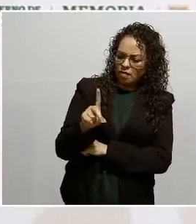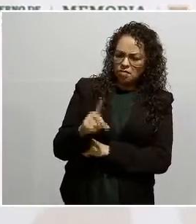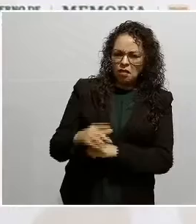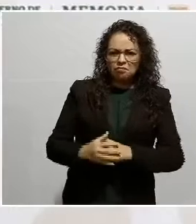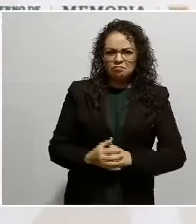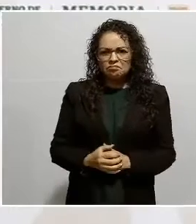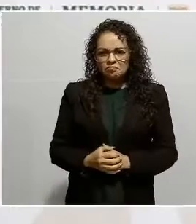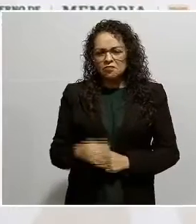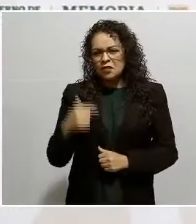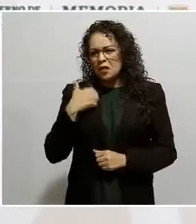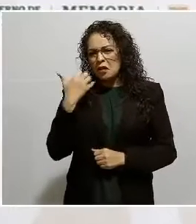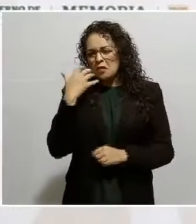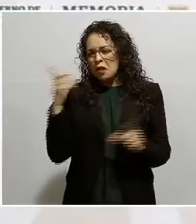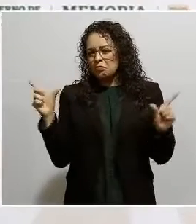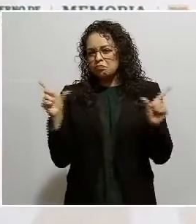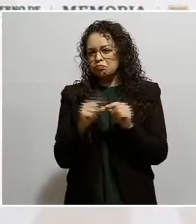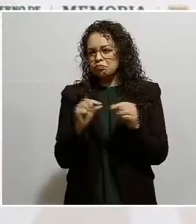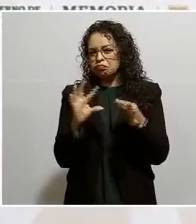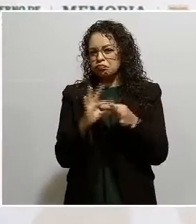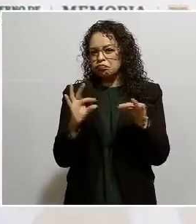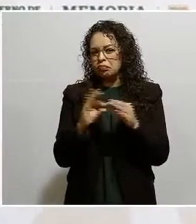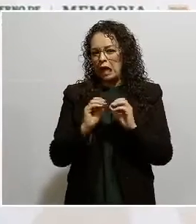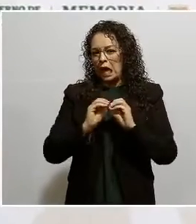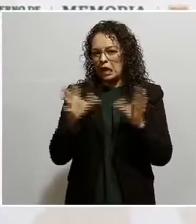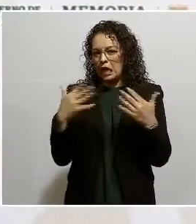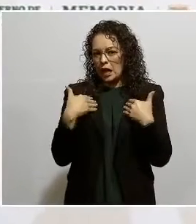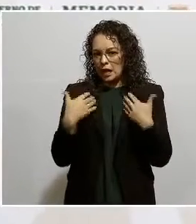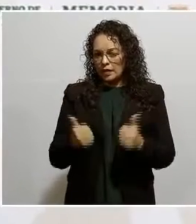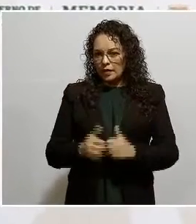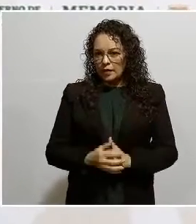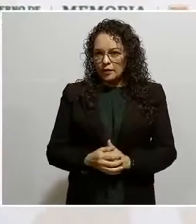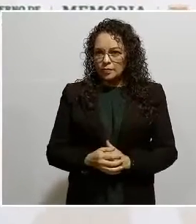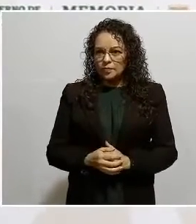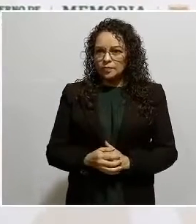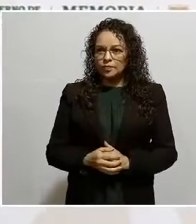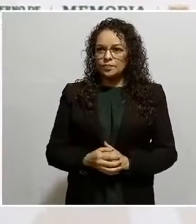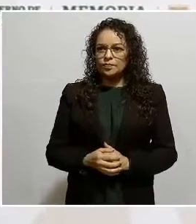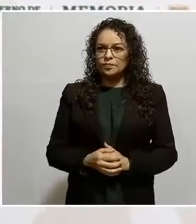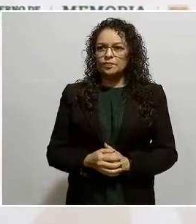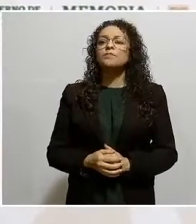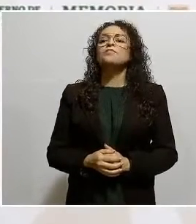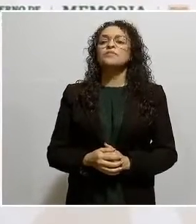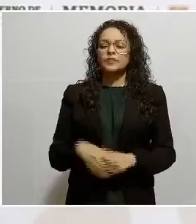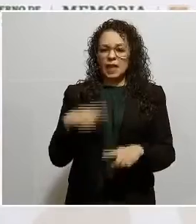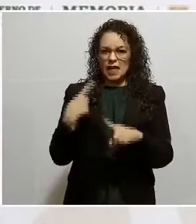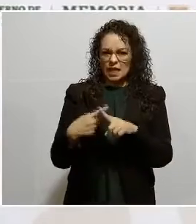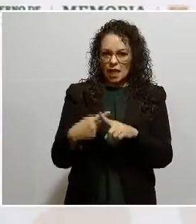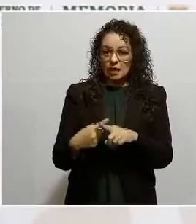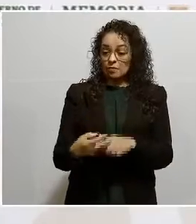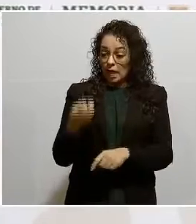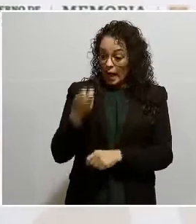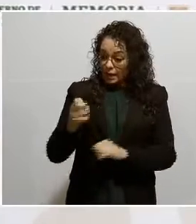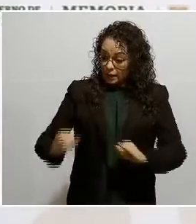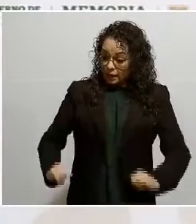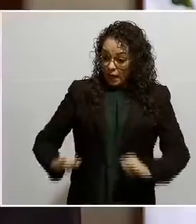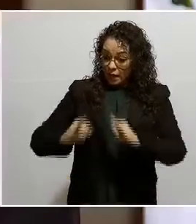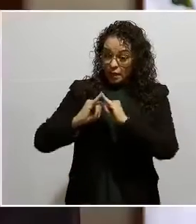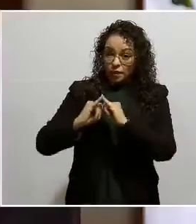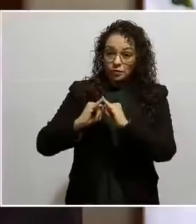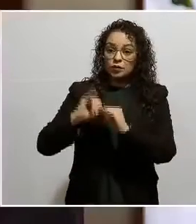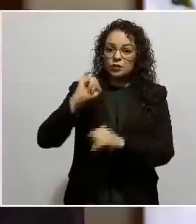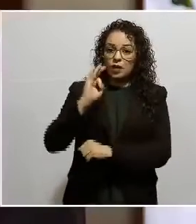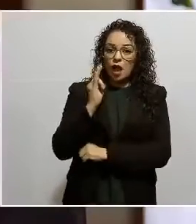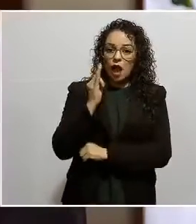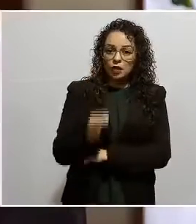Solo quiero aclarar que quienes mejor la merecen son las instituciones como esta, que aceptan